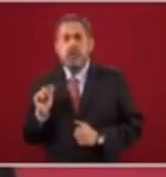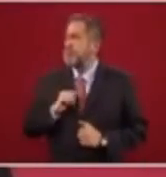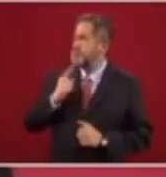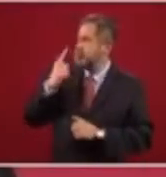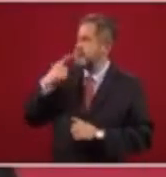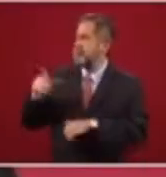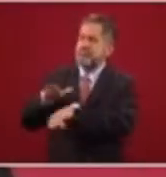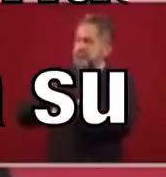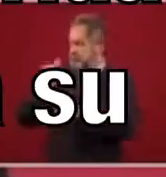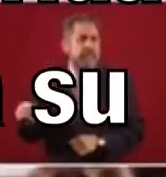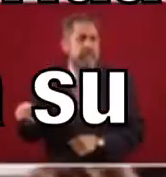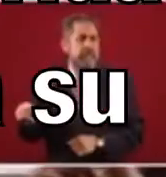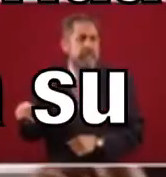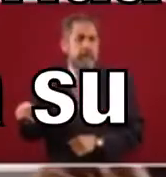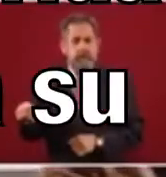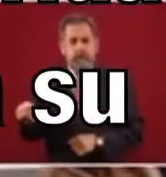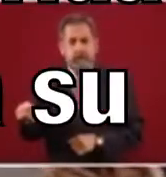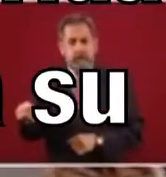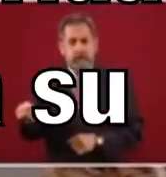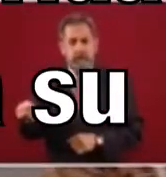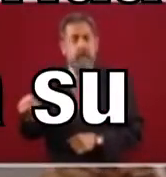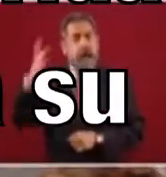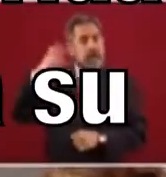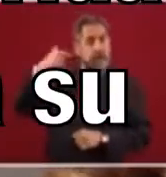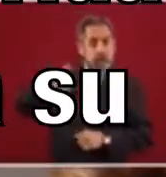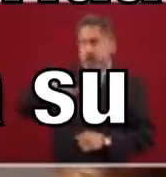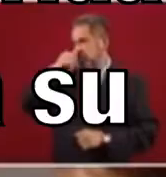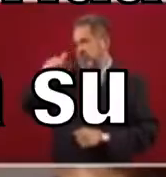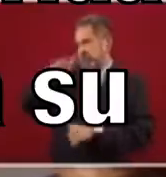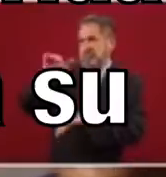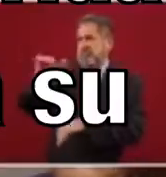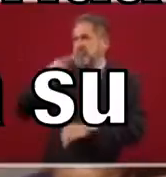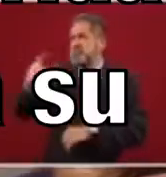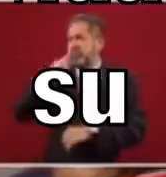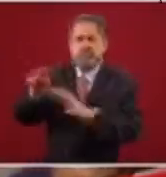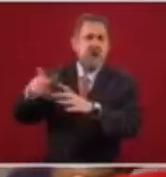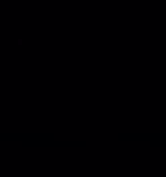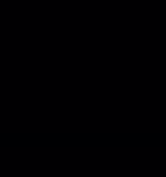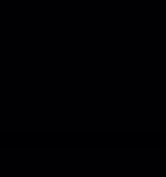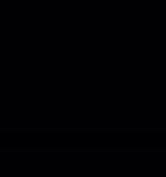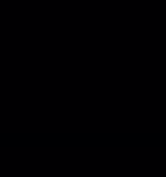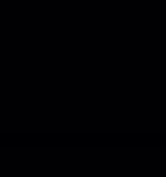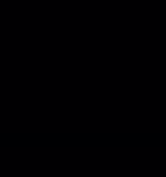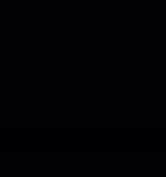que enfrenté a esas autoridades, de ese régimen, de esa política.